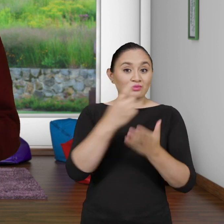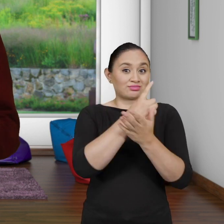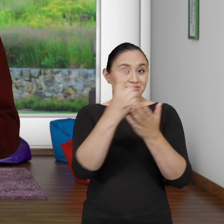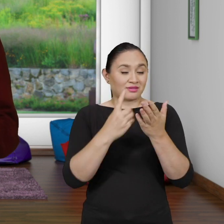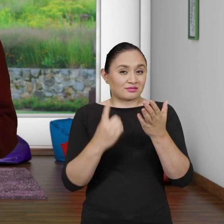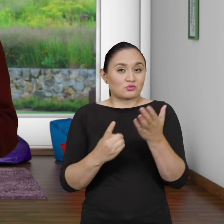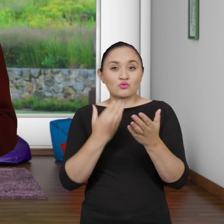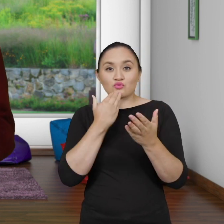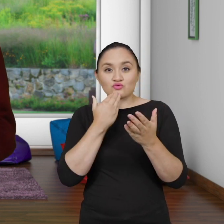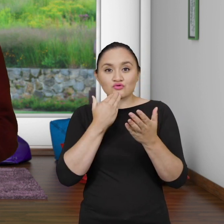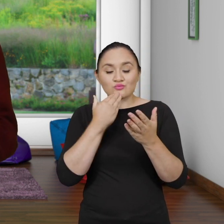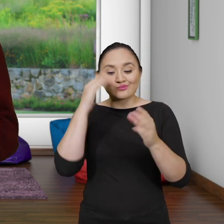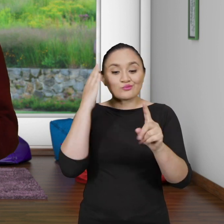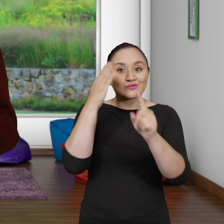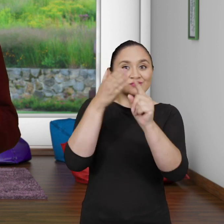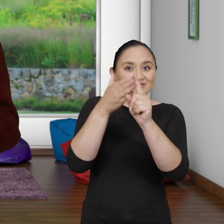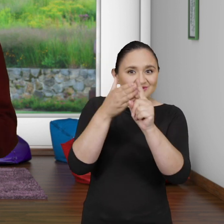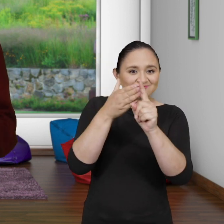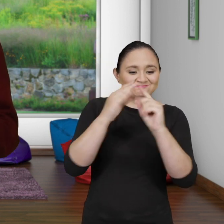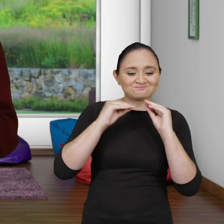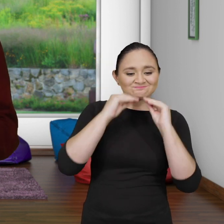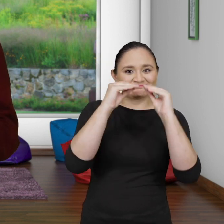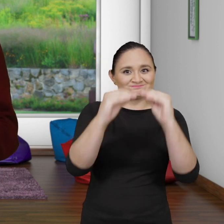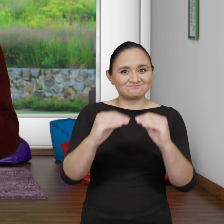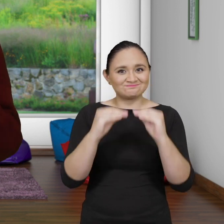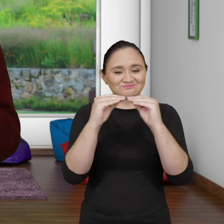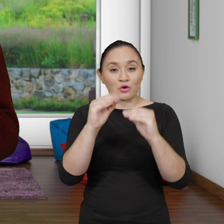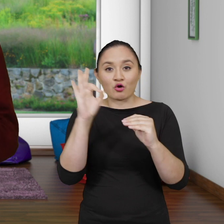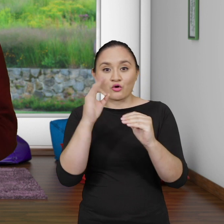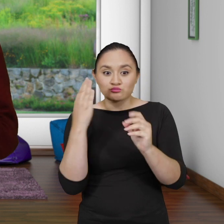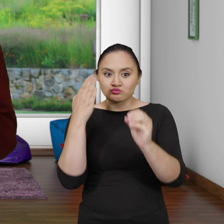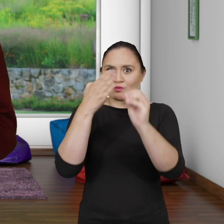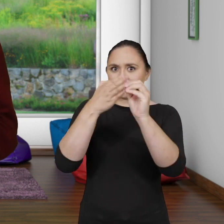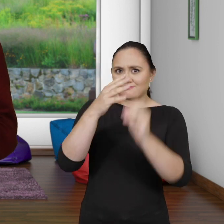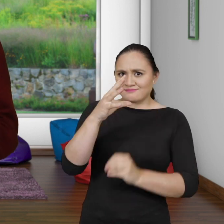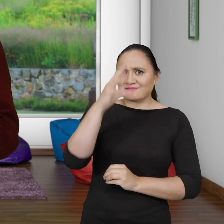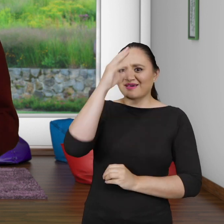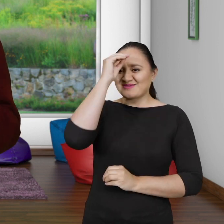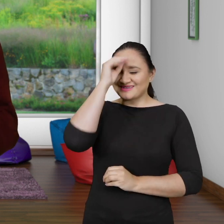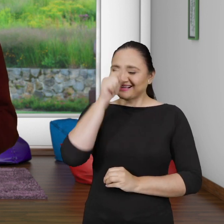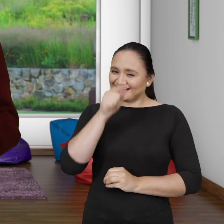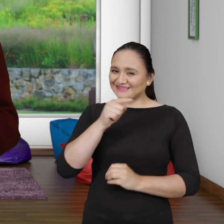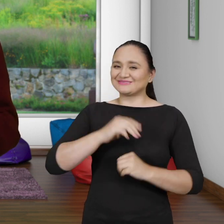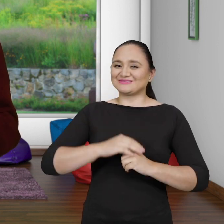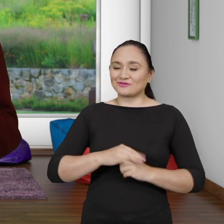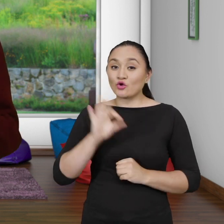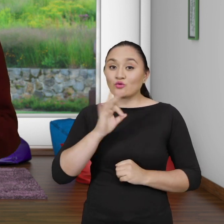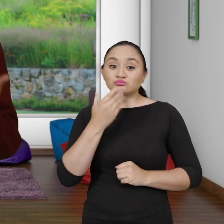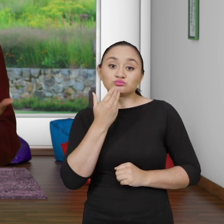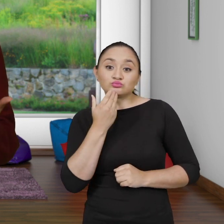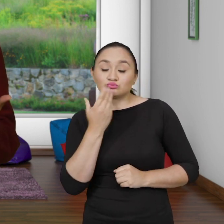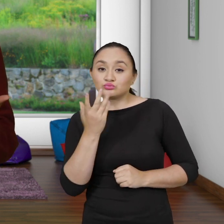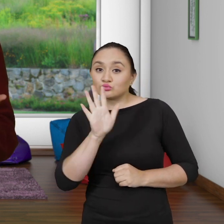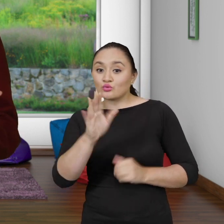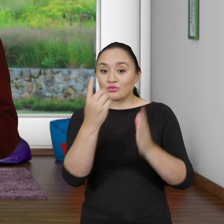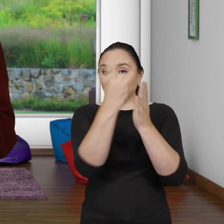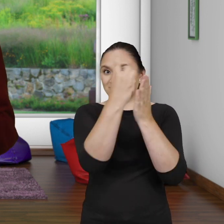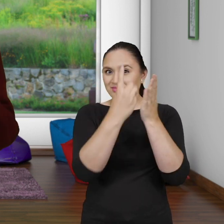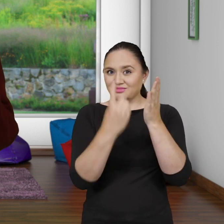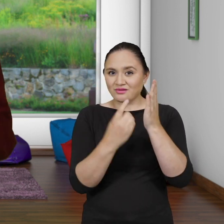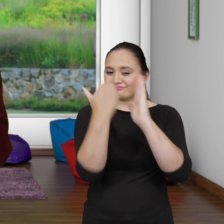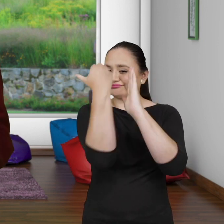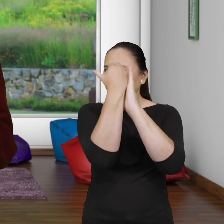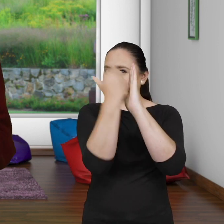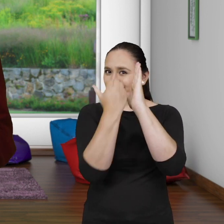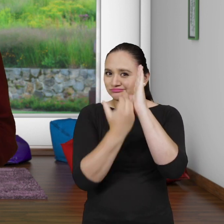una intencionalidad educativa, cuando apuntan al logro de un objetivo de aprendizaje y cuando su diseño responde a unas